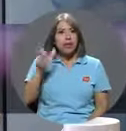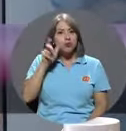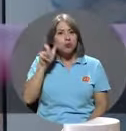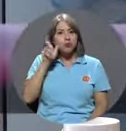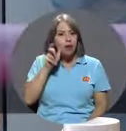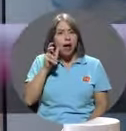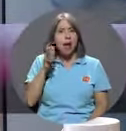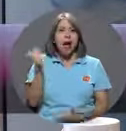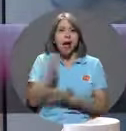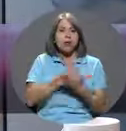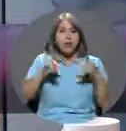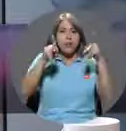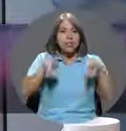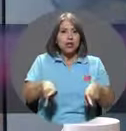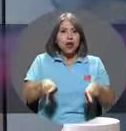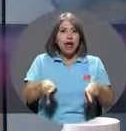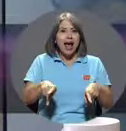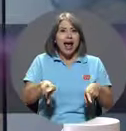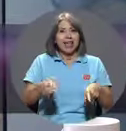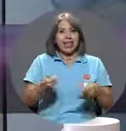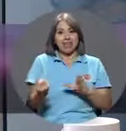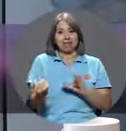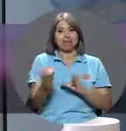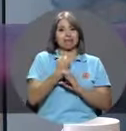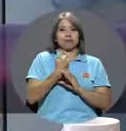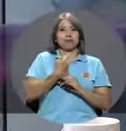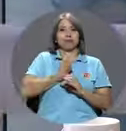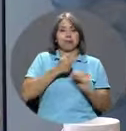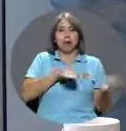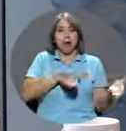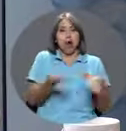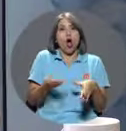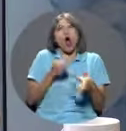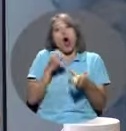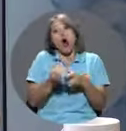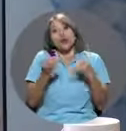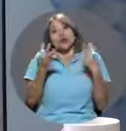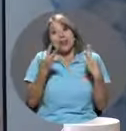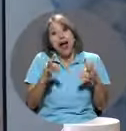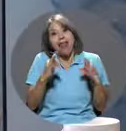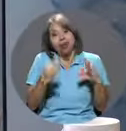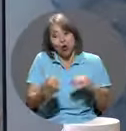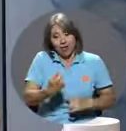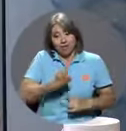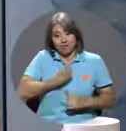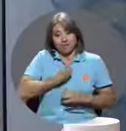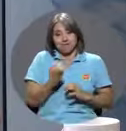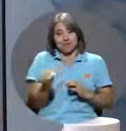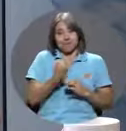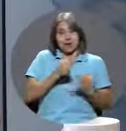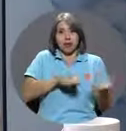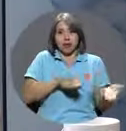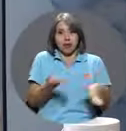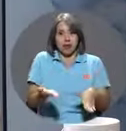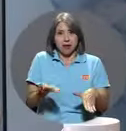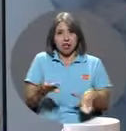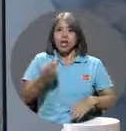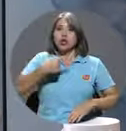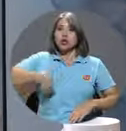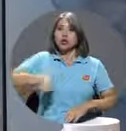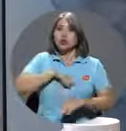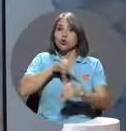intentó suicidarse y pues en definitivamente es mucho lo que podemos hacer como sociedad y como país en este sentido.